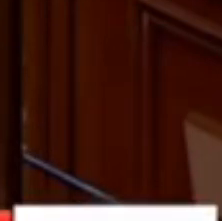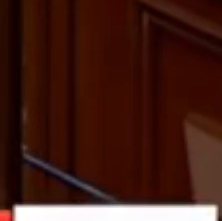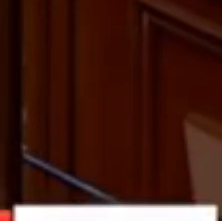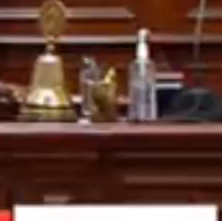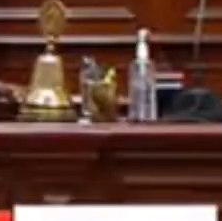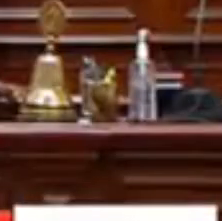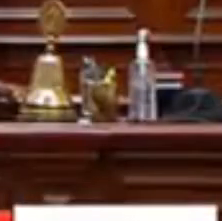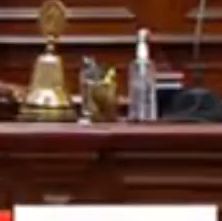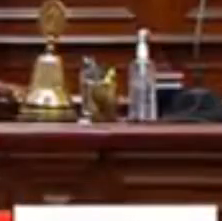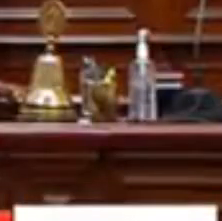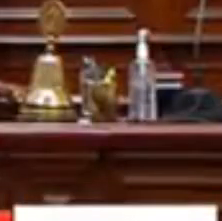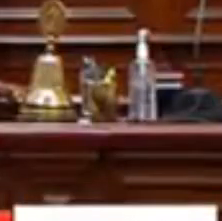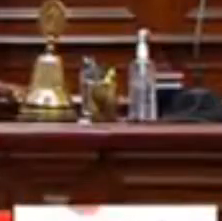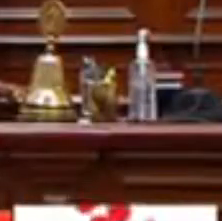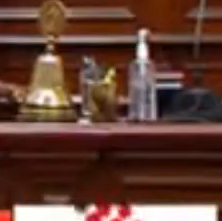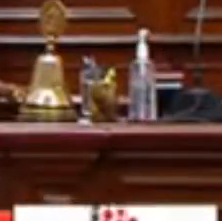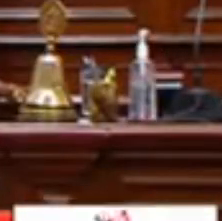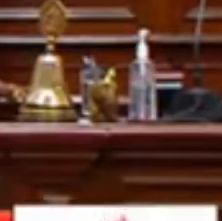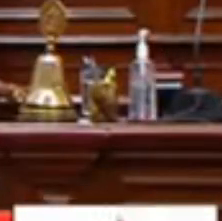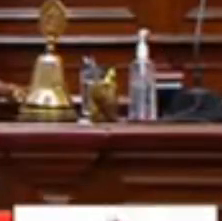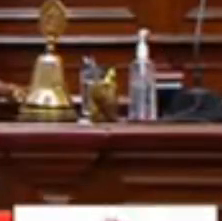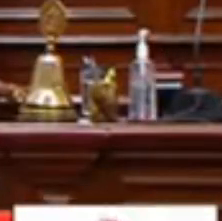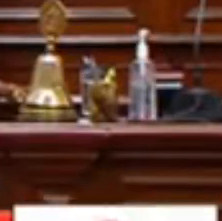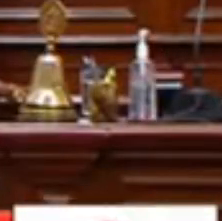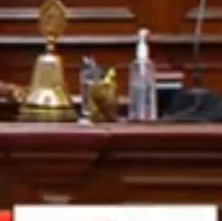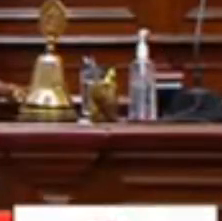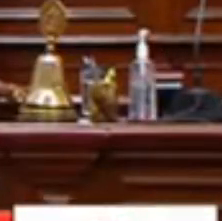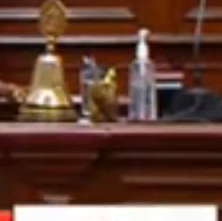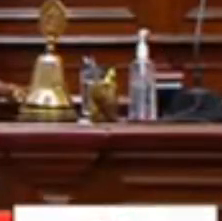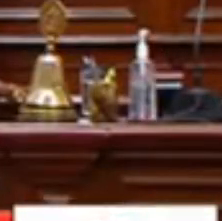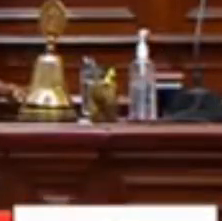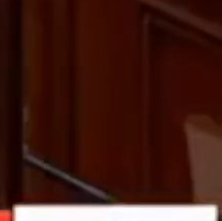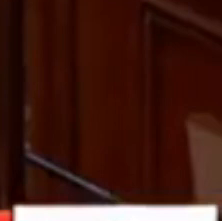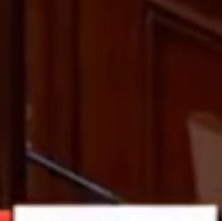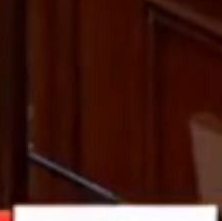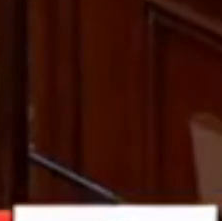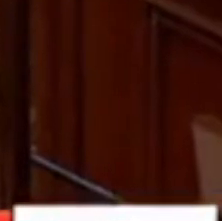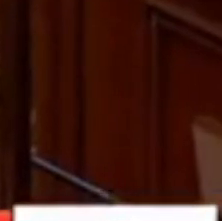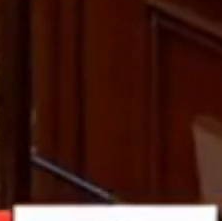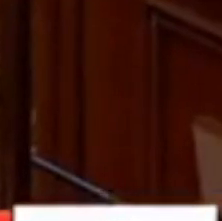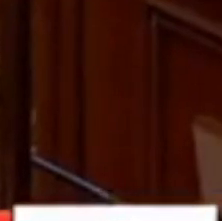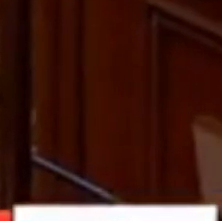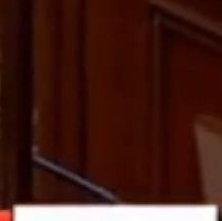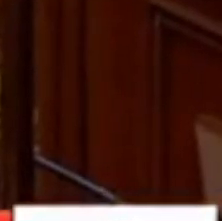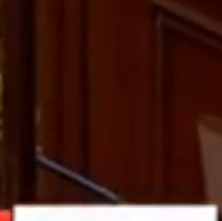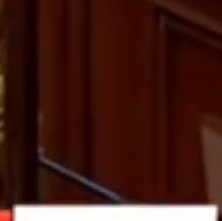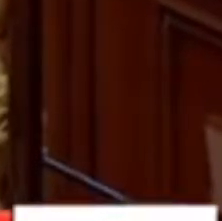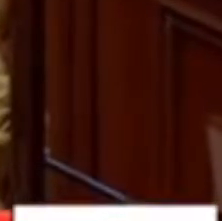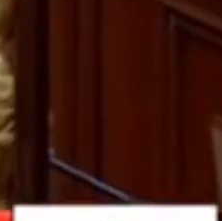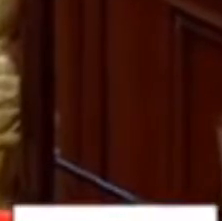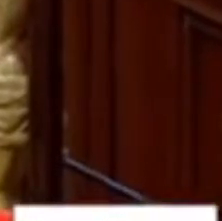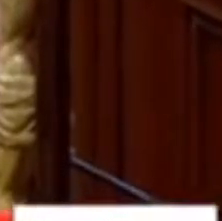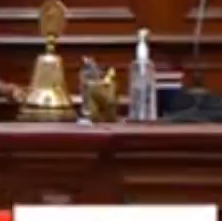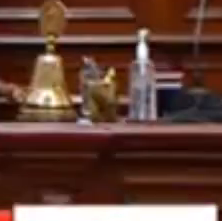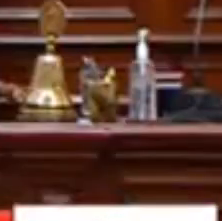juro. Si así lo hace, que Dios y la patria la premien, sino que él y la nación se lo